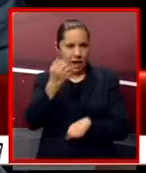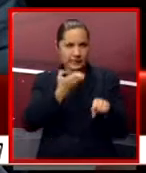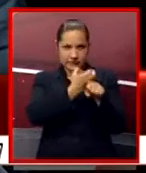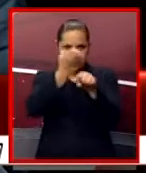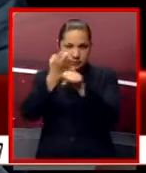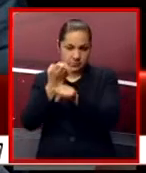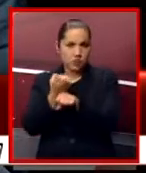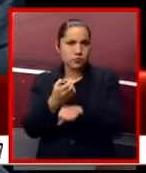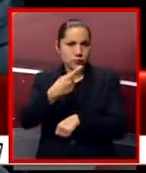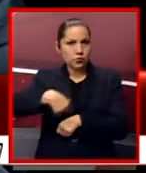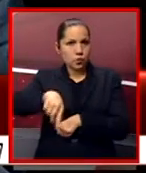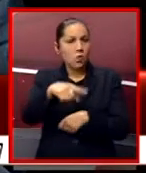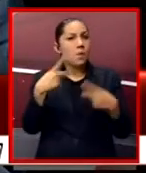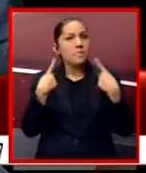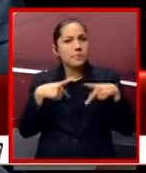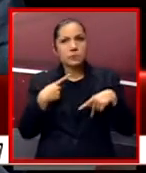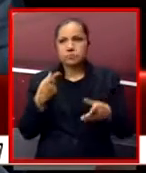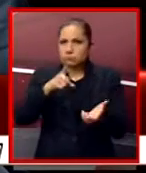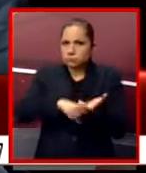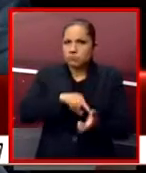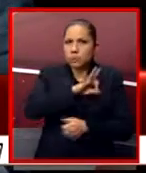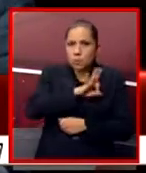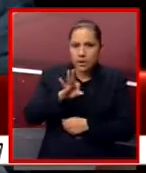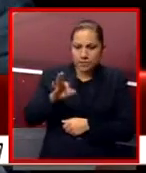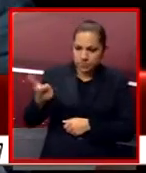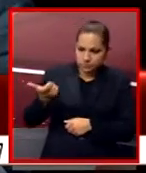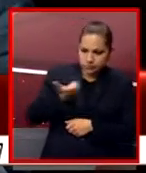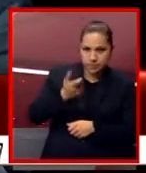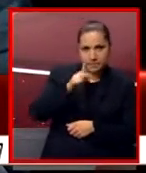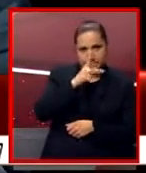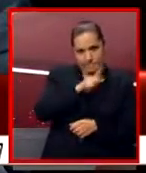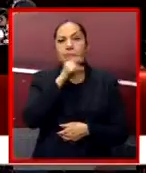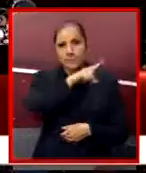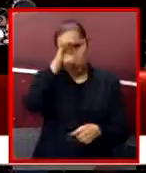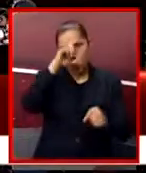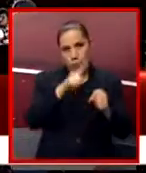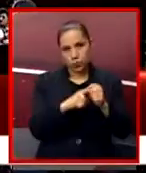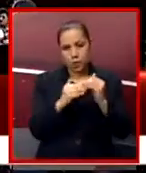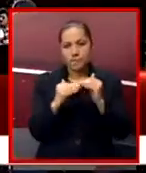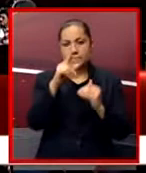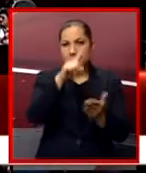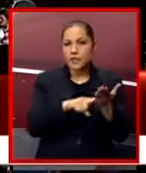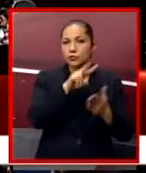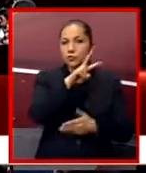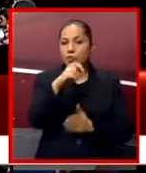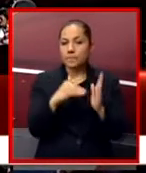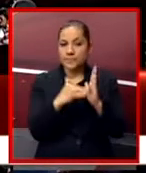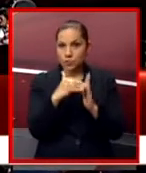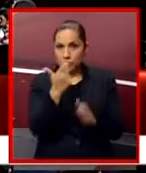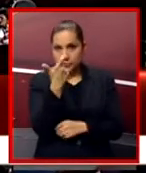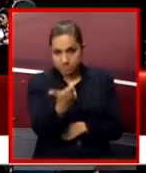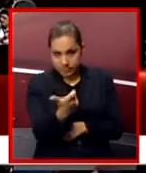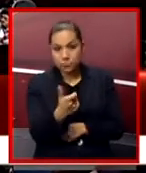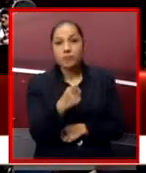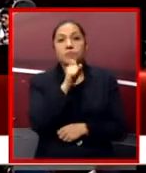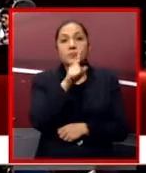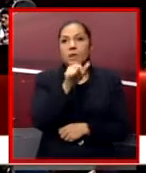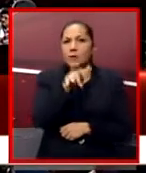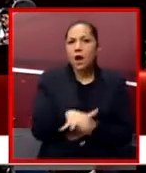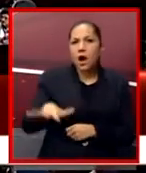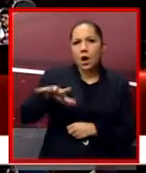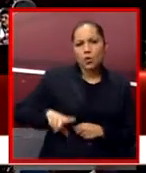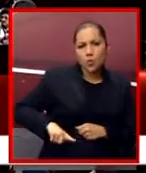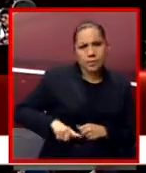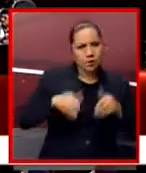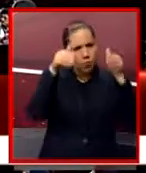De igual manera, informó que el proyecto prevé un aumento al ramo de cultura de 1.200 millones de pesos, así como a las políticas públicas en materia